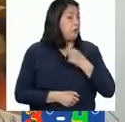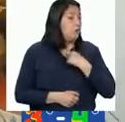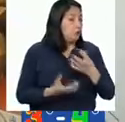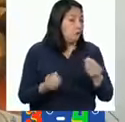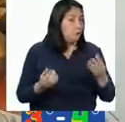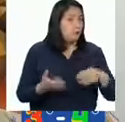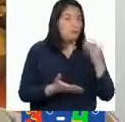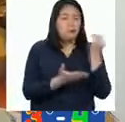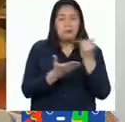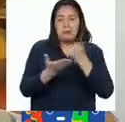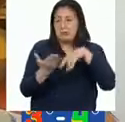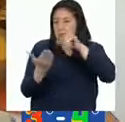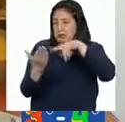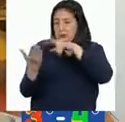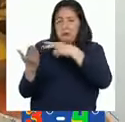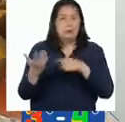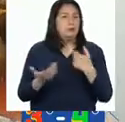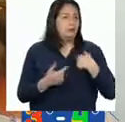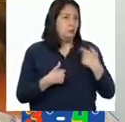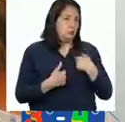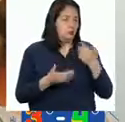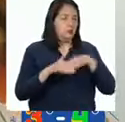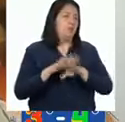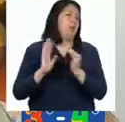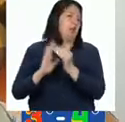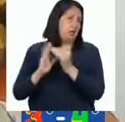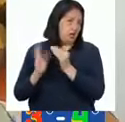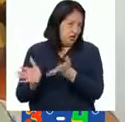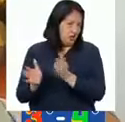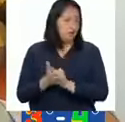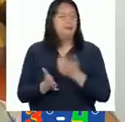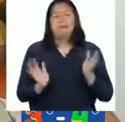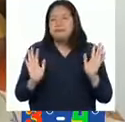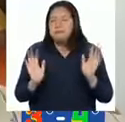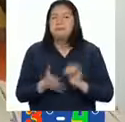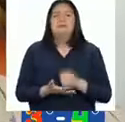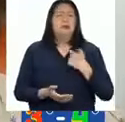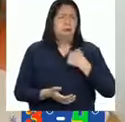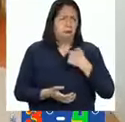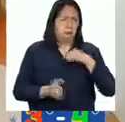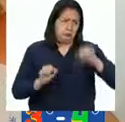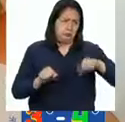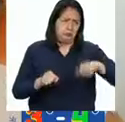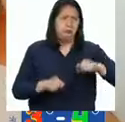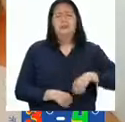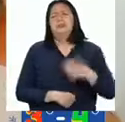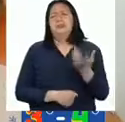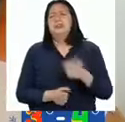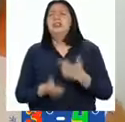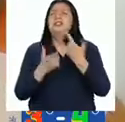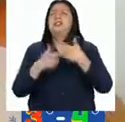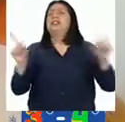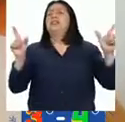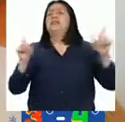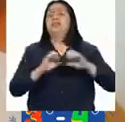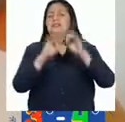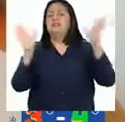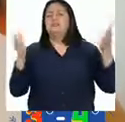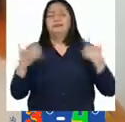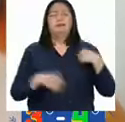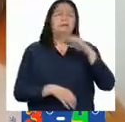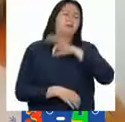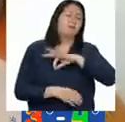mucho pintar y dibujar mientras que estoy en casa. Así que he aprovechado estos días libres